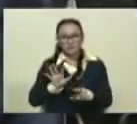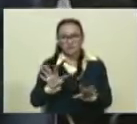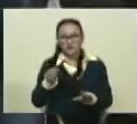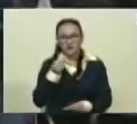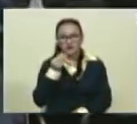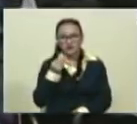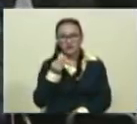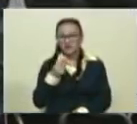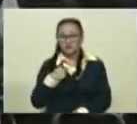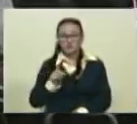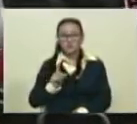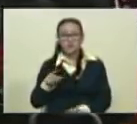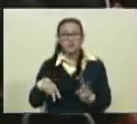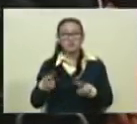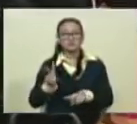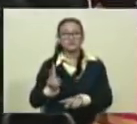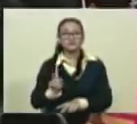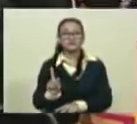Tampoco.